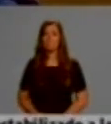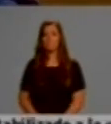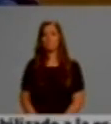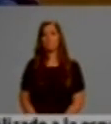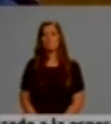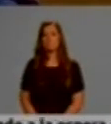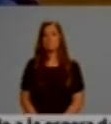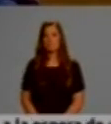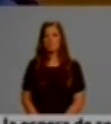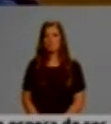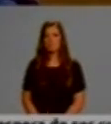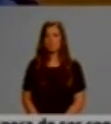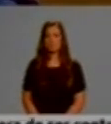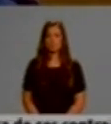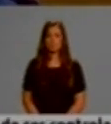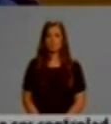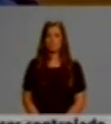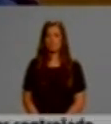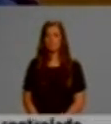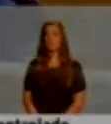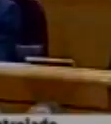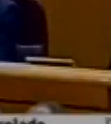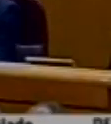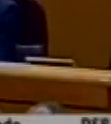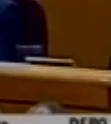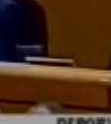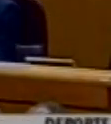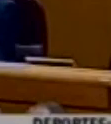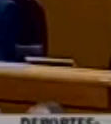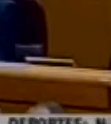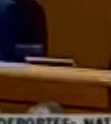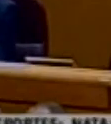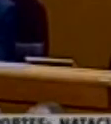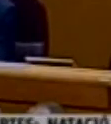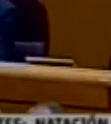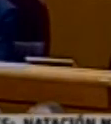Censura política de Rosa Díez a Rajoy, la líder de UPyD.